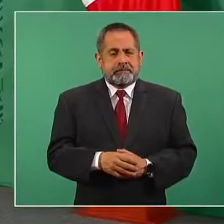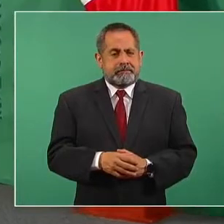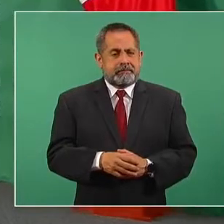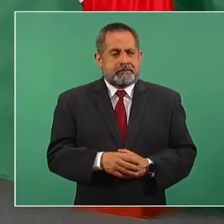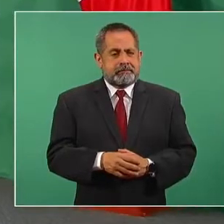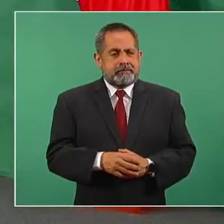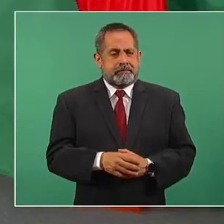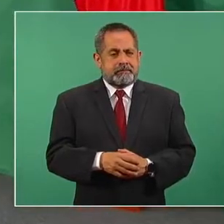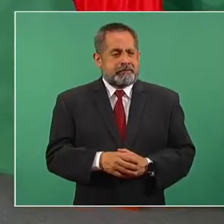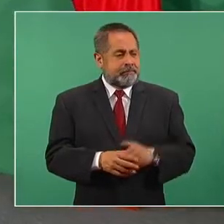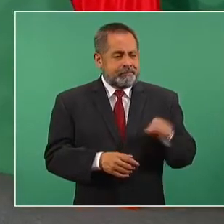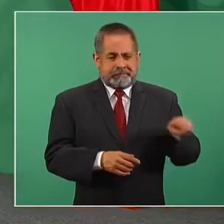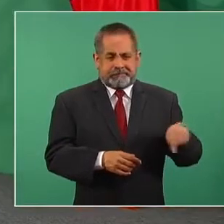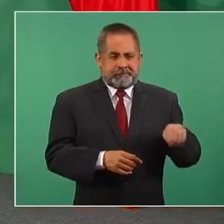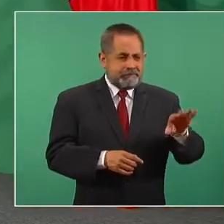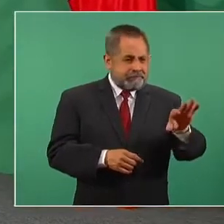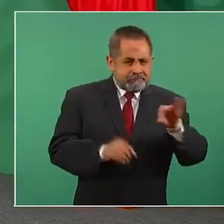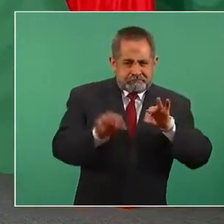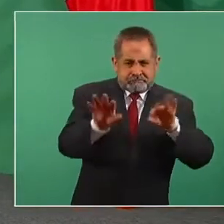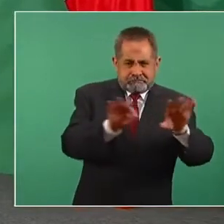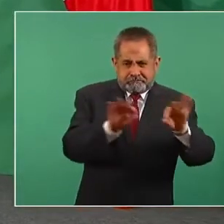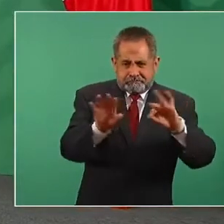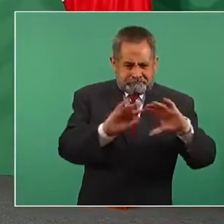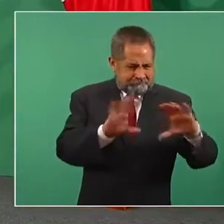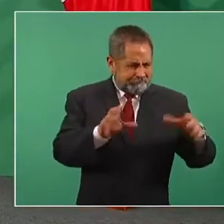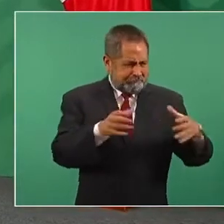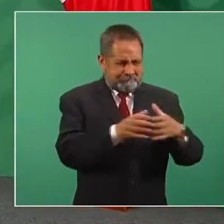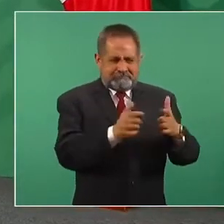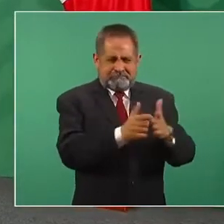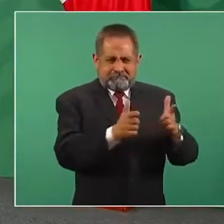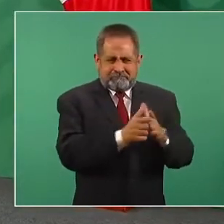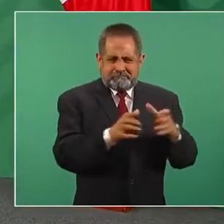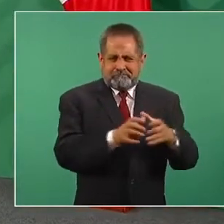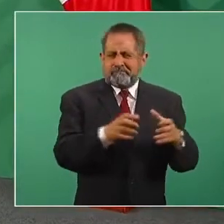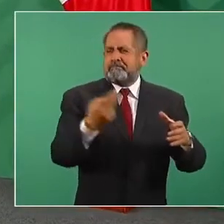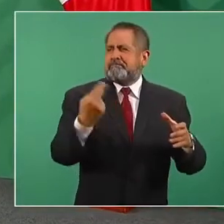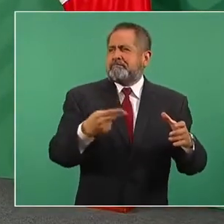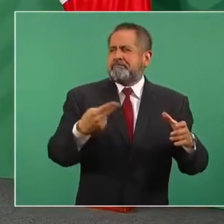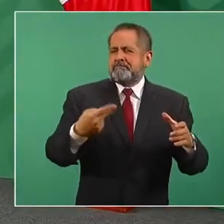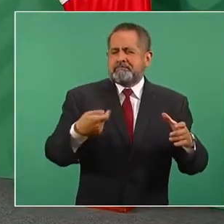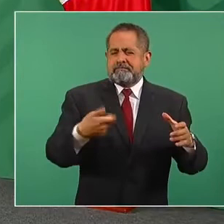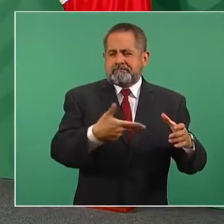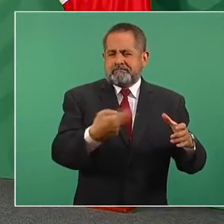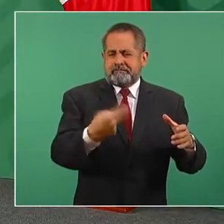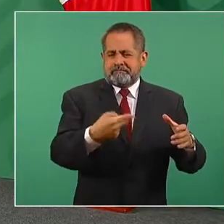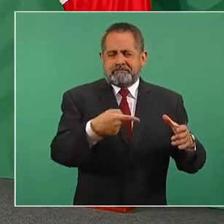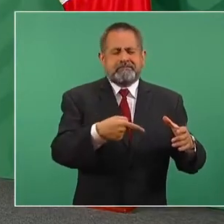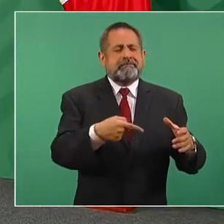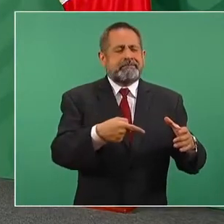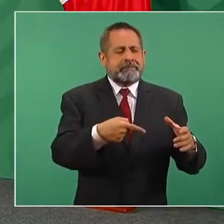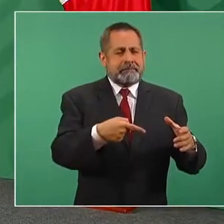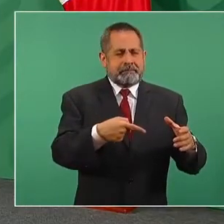órgano, una asociación que se llama